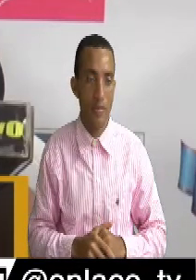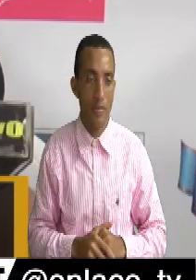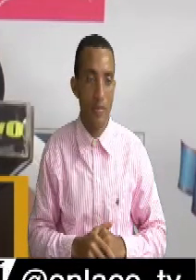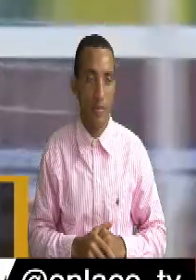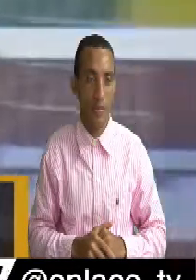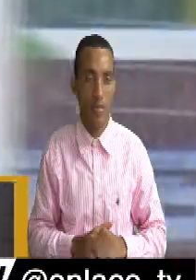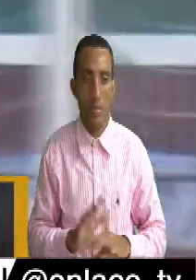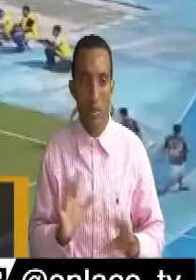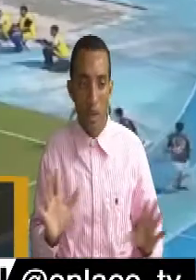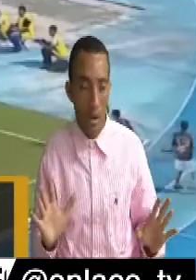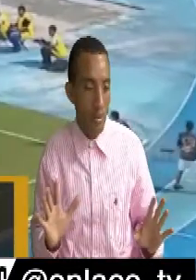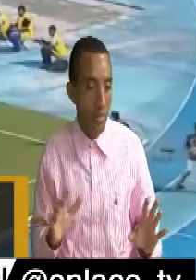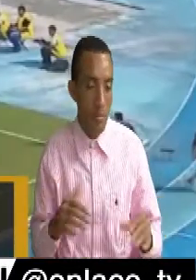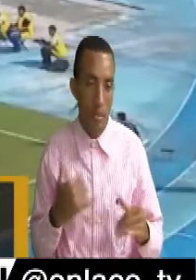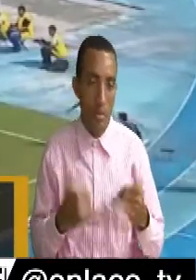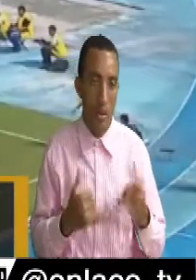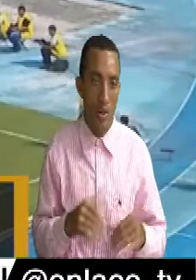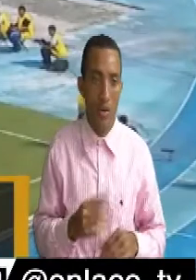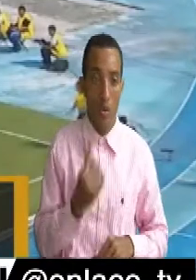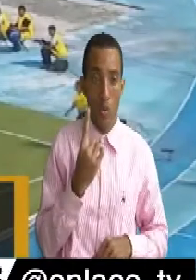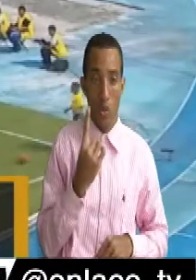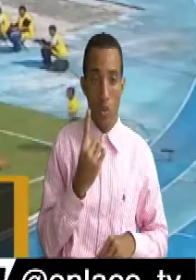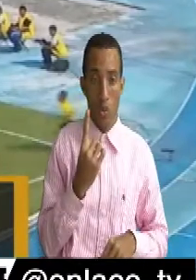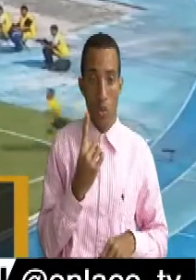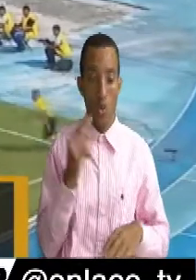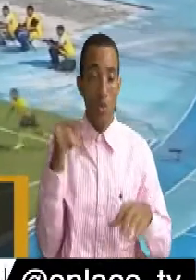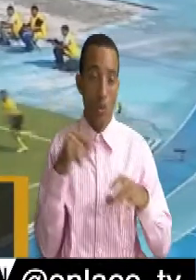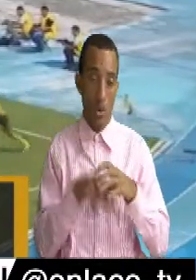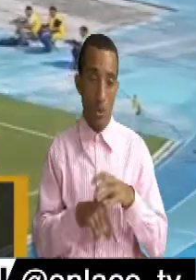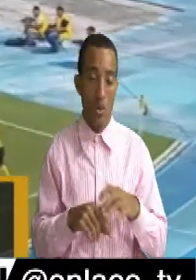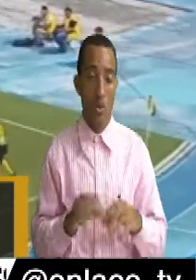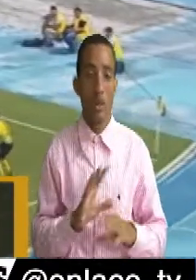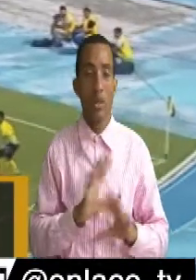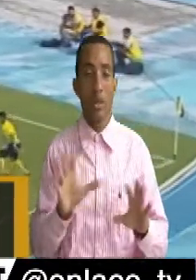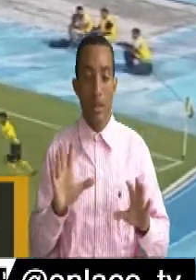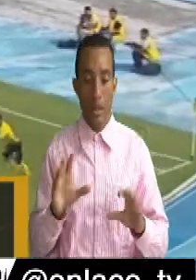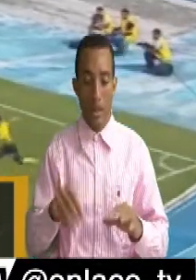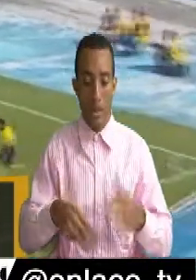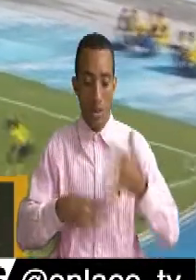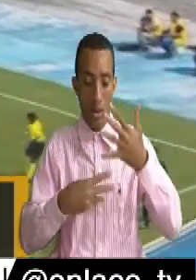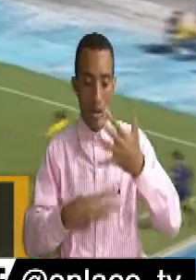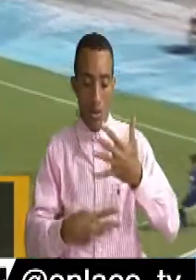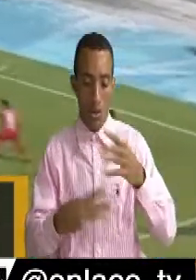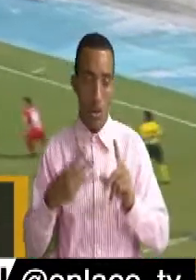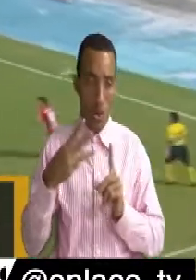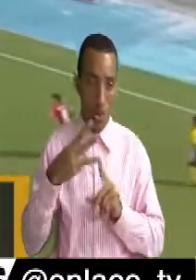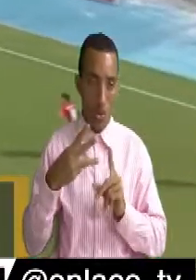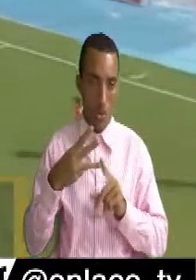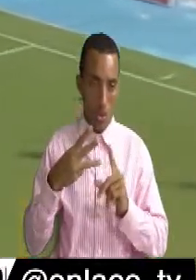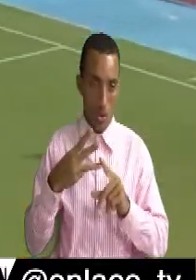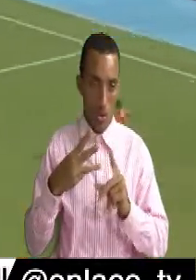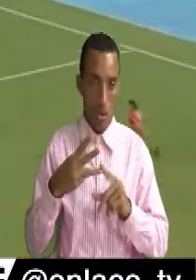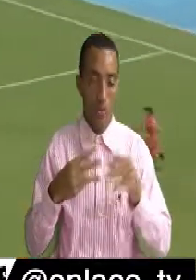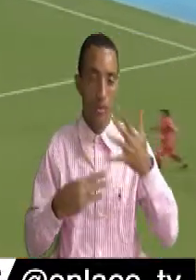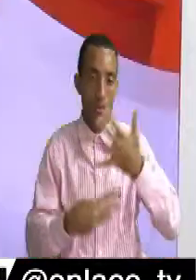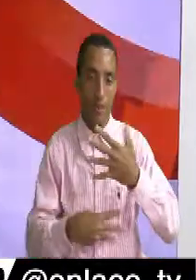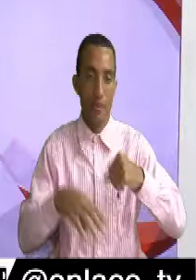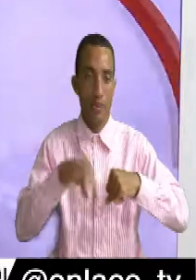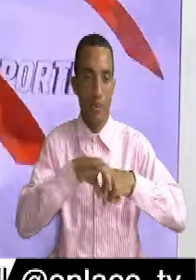con el resultado. Con el 1-0, el Alianza Petrolera se ubica en la casilla octava del fútbol profesional